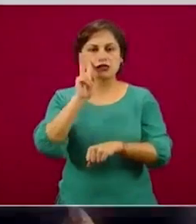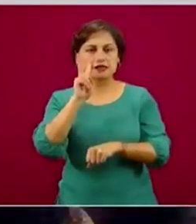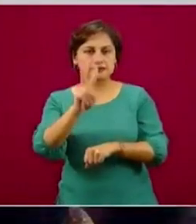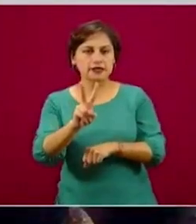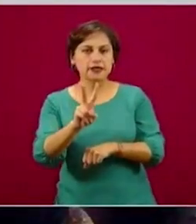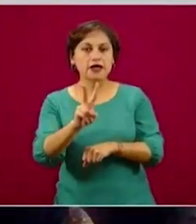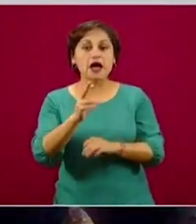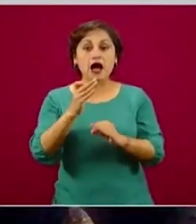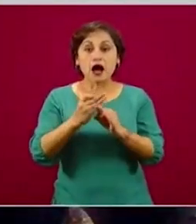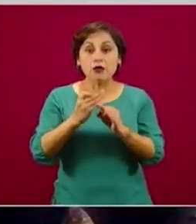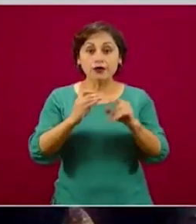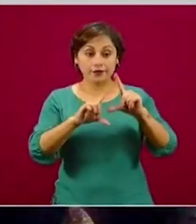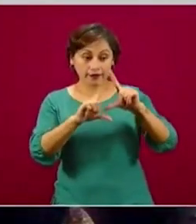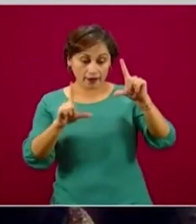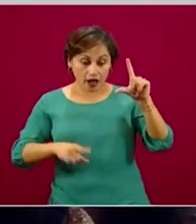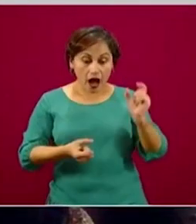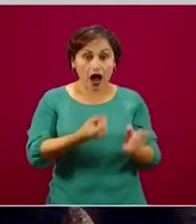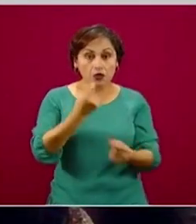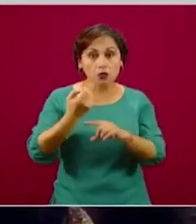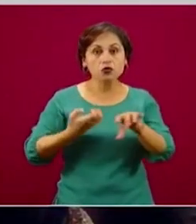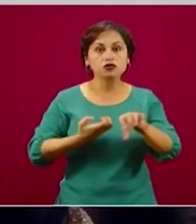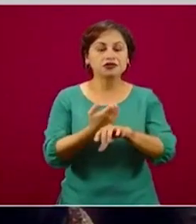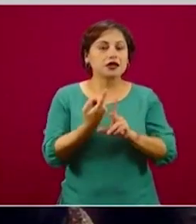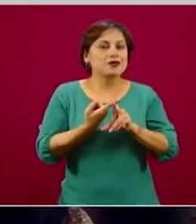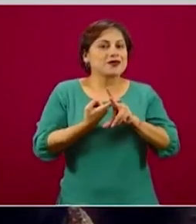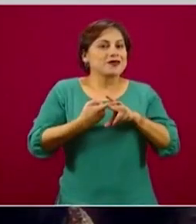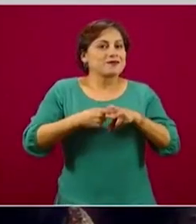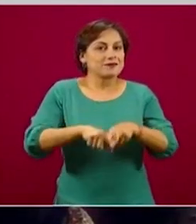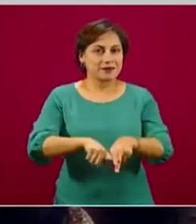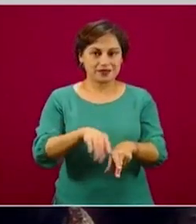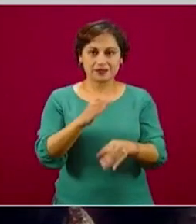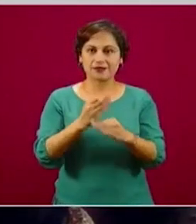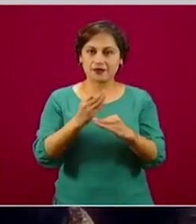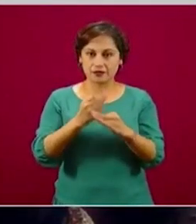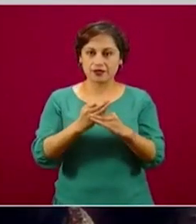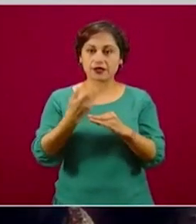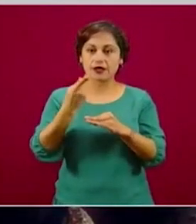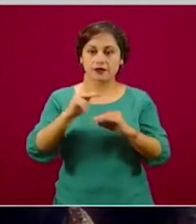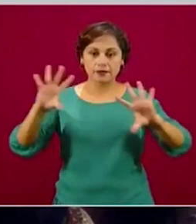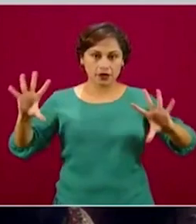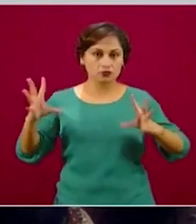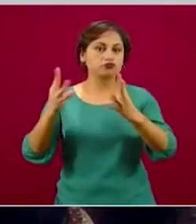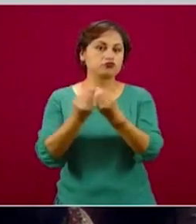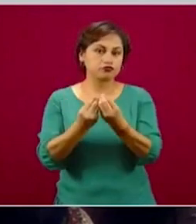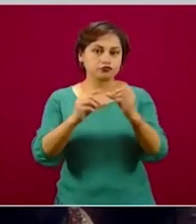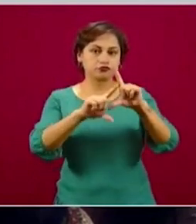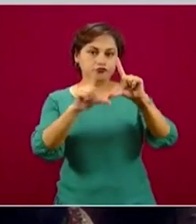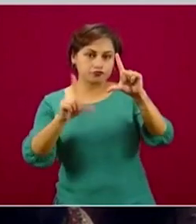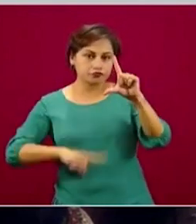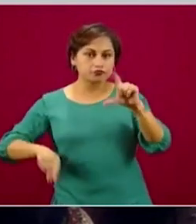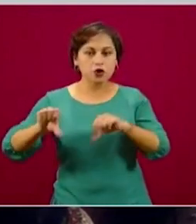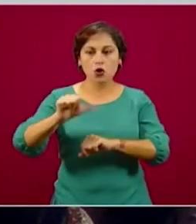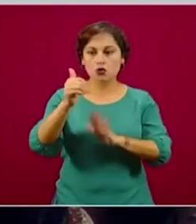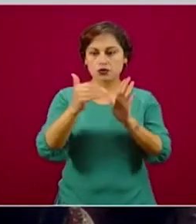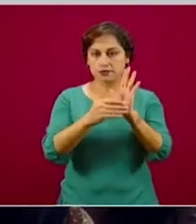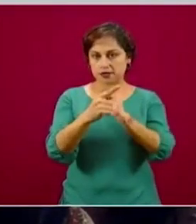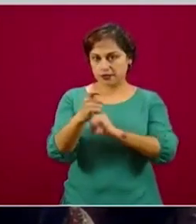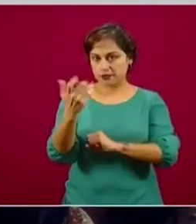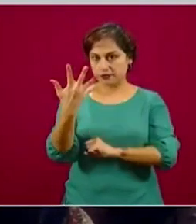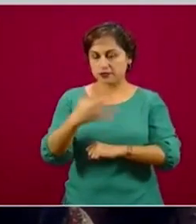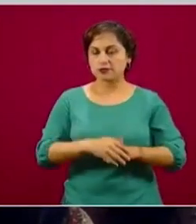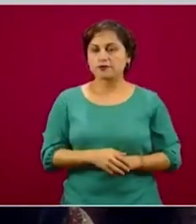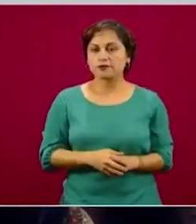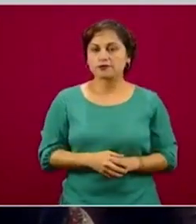apenas a tener transmisión y esto es la suma de todos los casos que se presenta en nivel nacional en los últimos 14 días